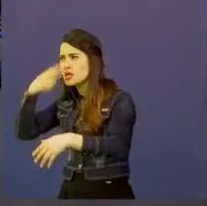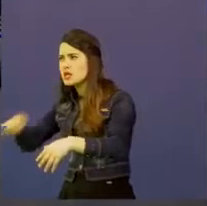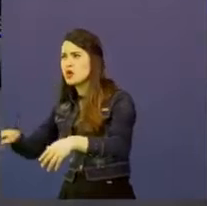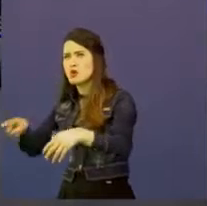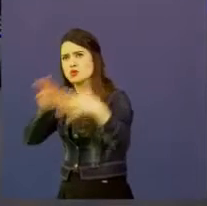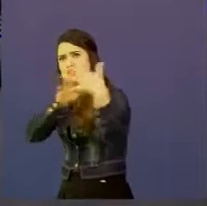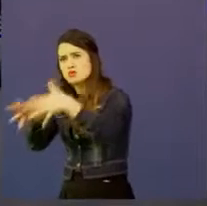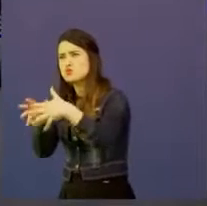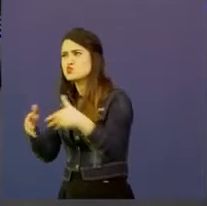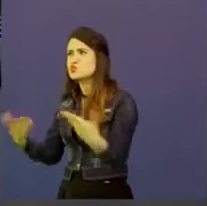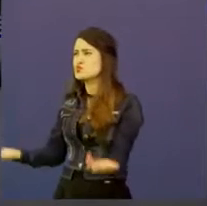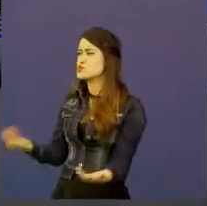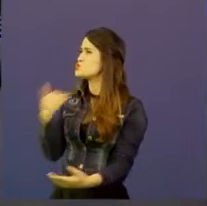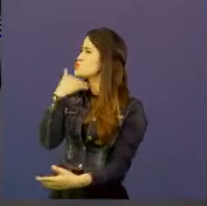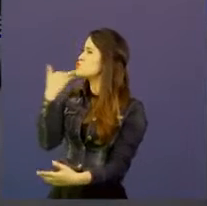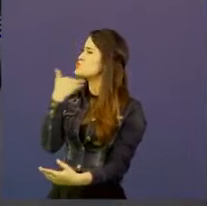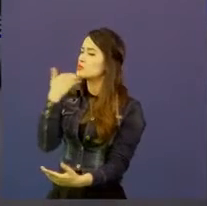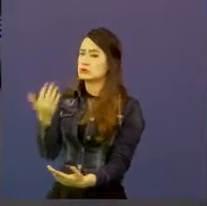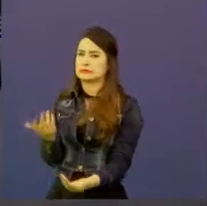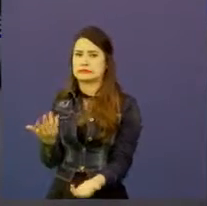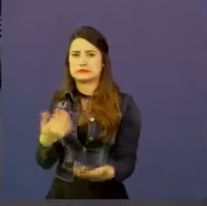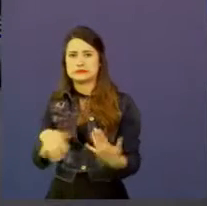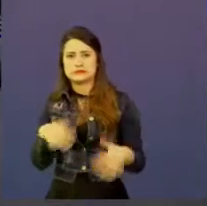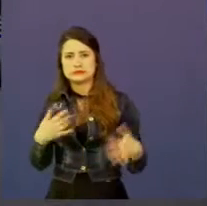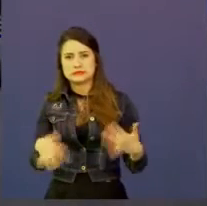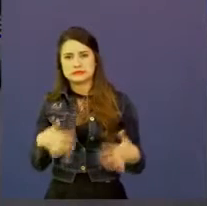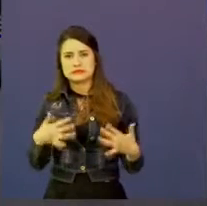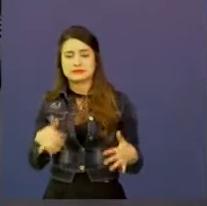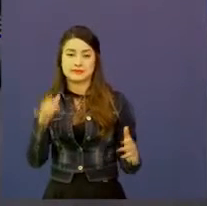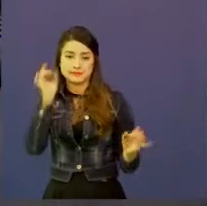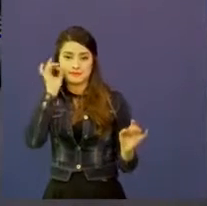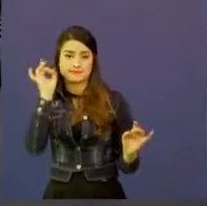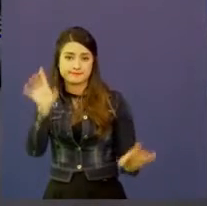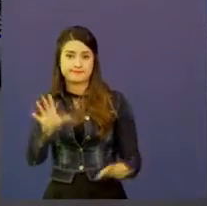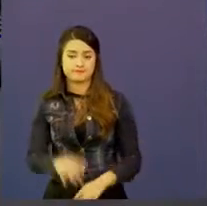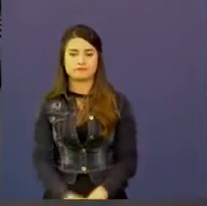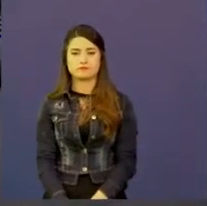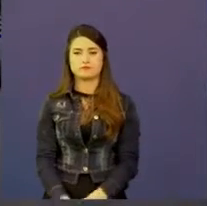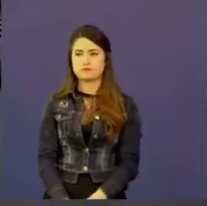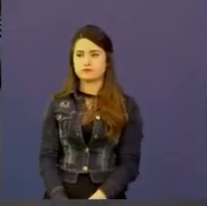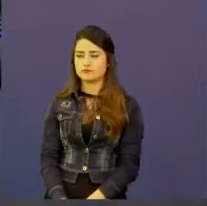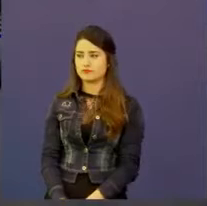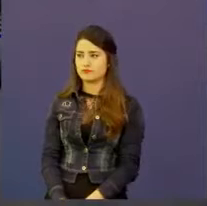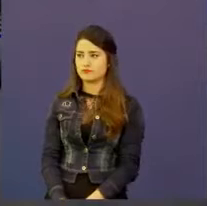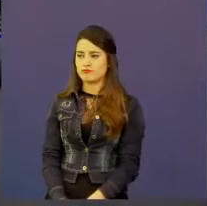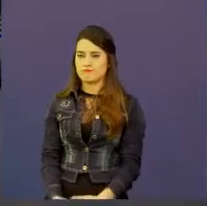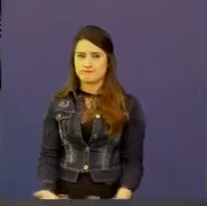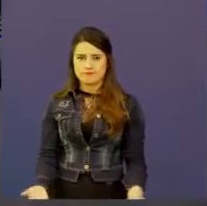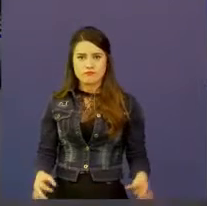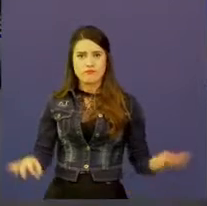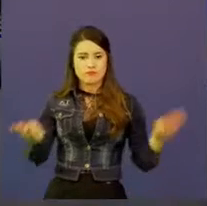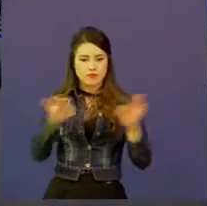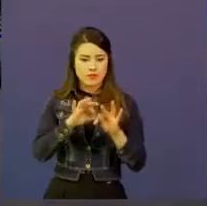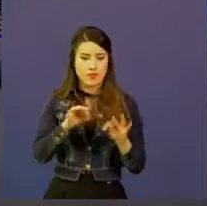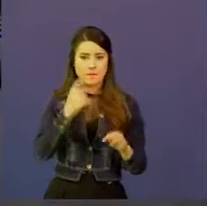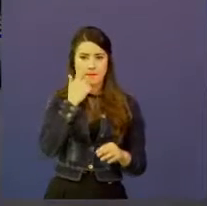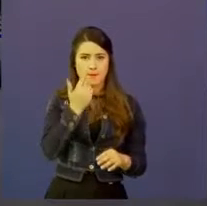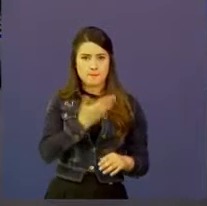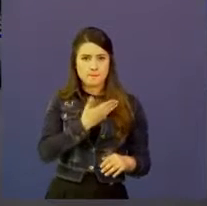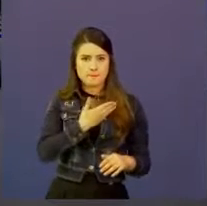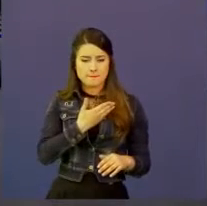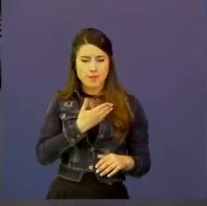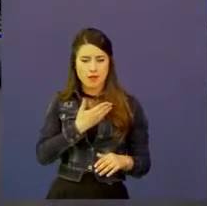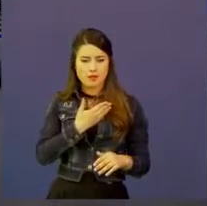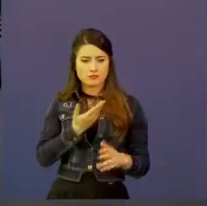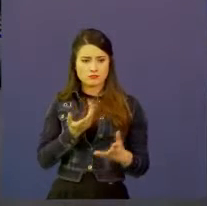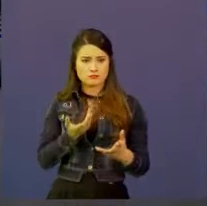tenemos simplemente es que educar a los padres, educarnos nosotros mismos, ser humildes y saber que